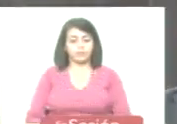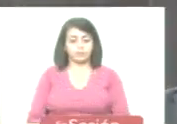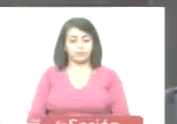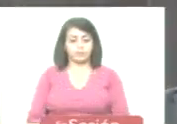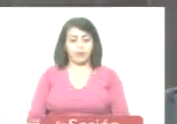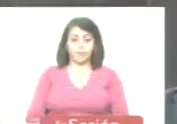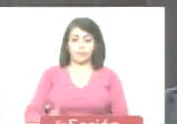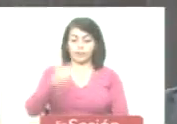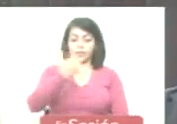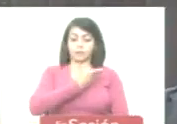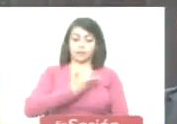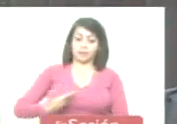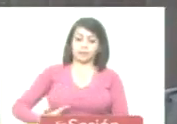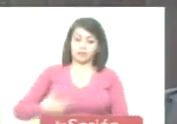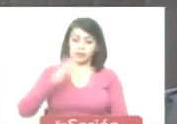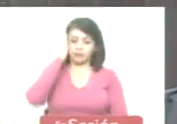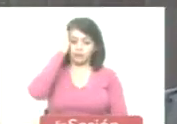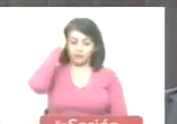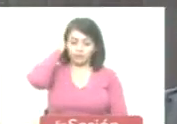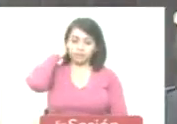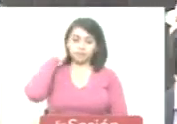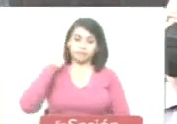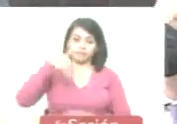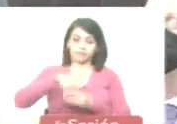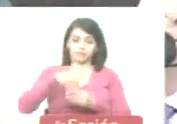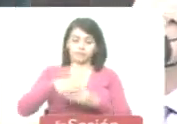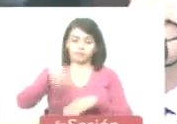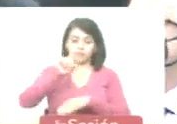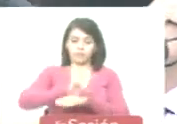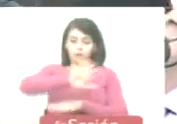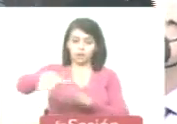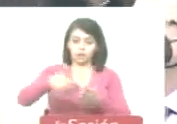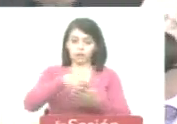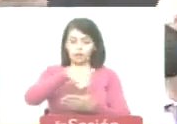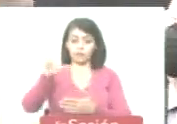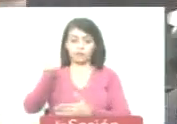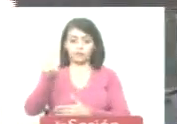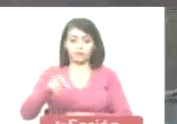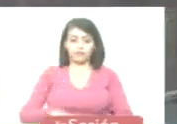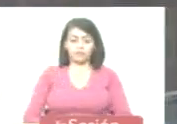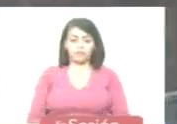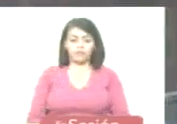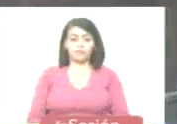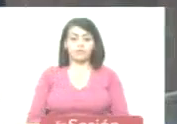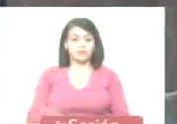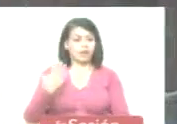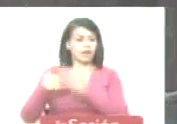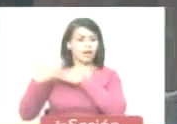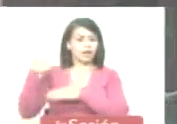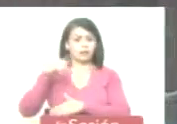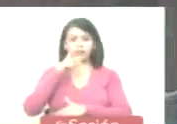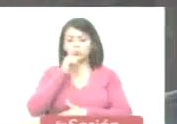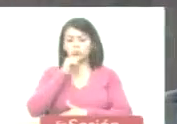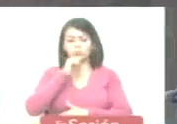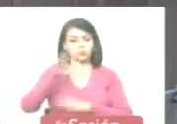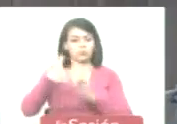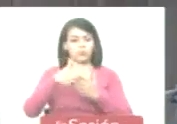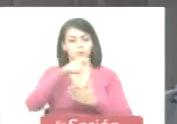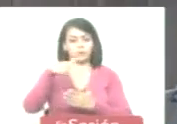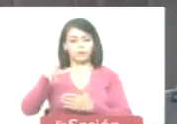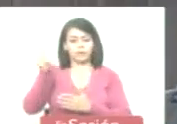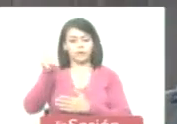el primer presidente electo por el voto de todos los venezolanos, que para ese momento no todos los venezolanos